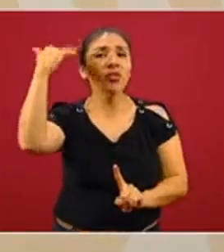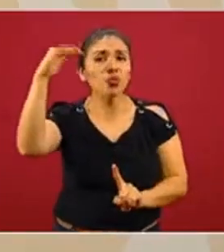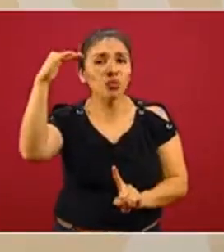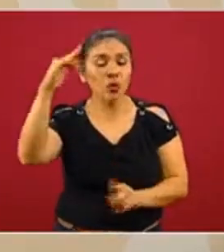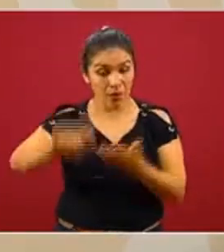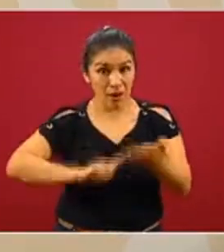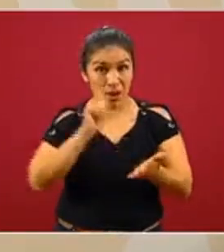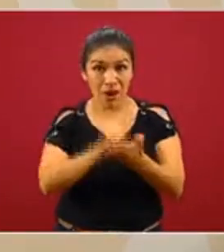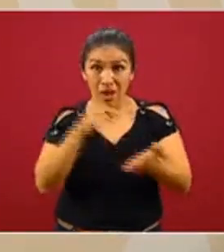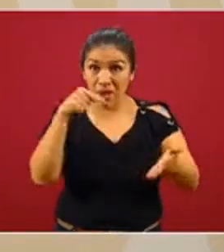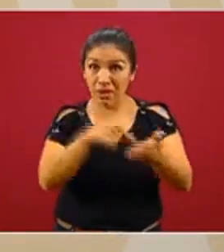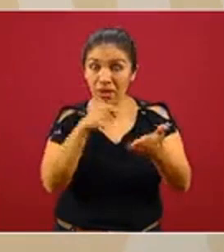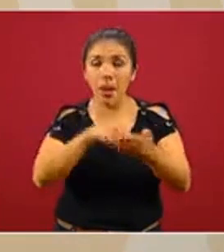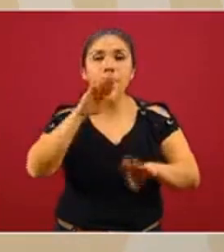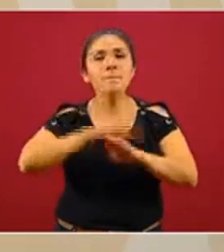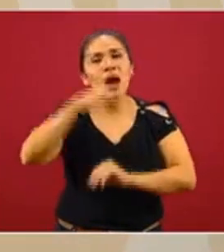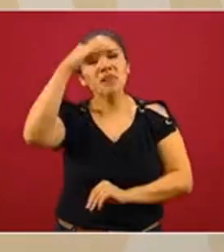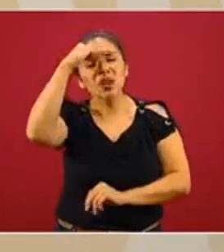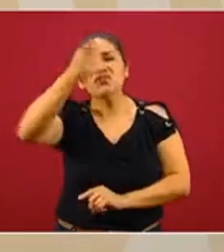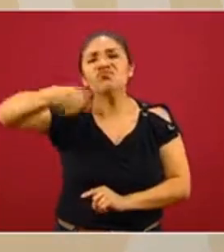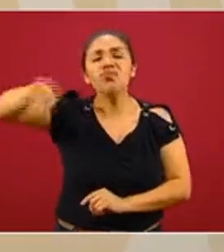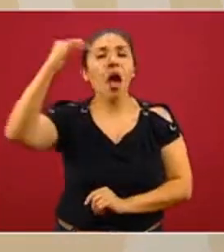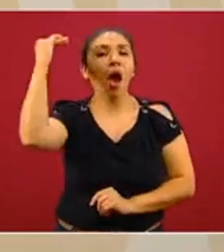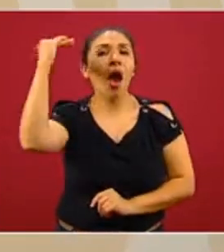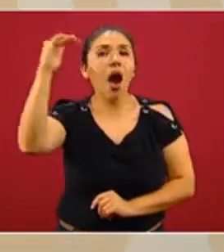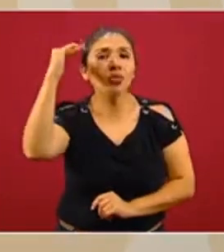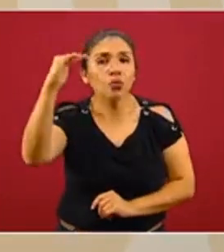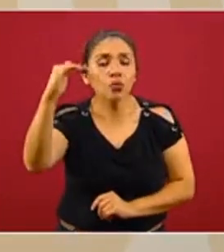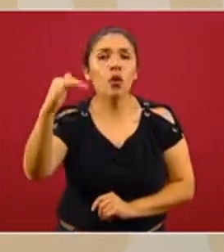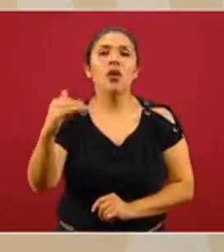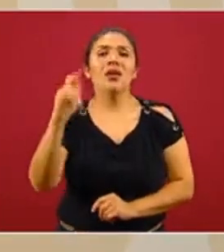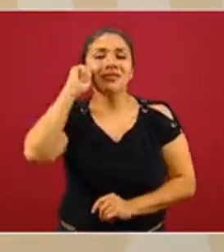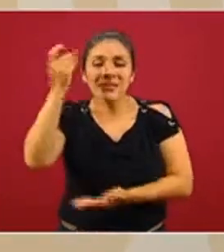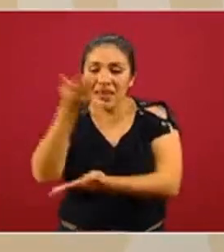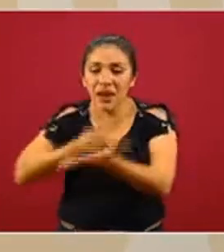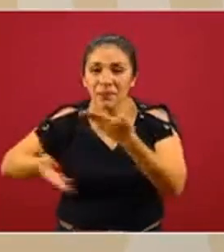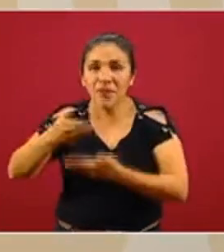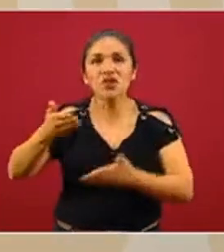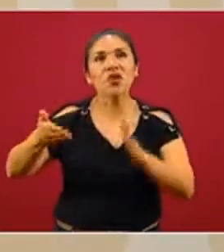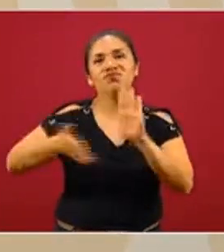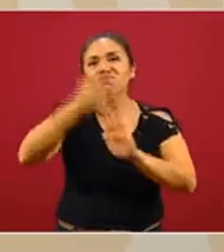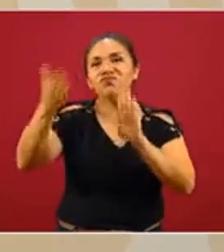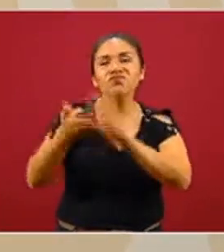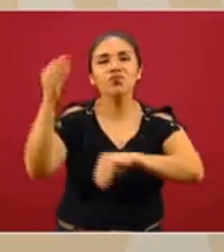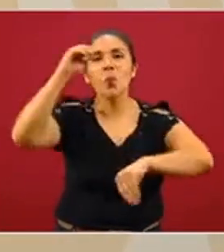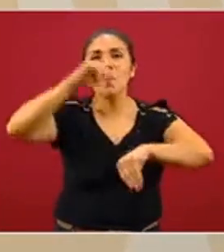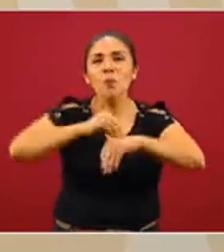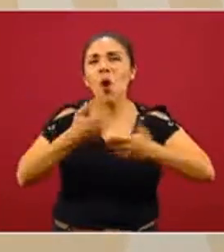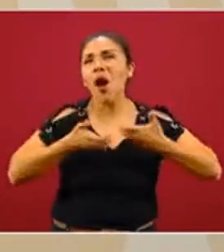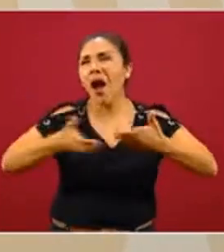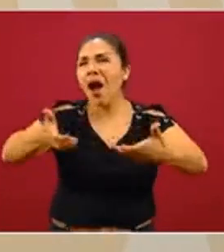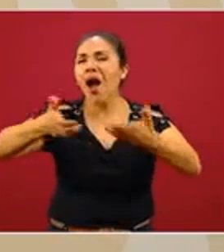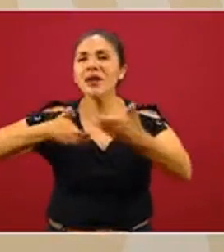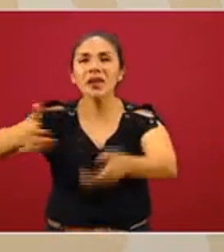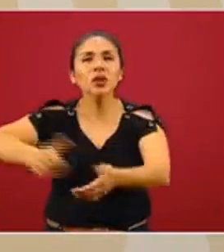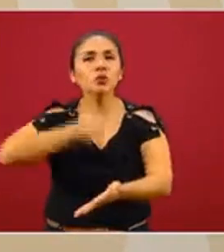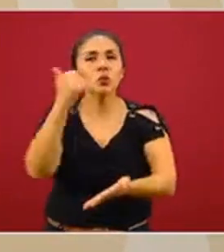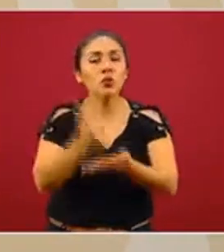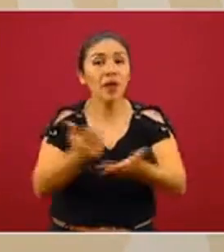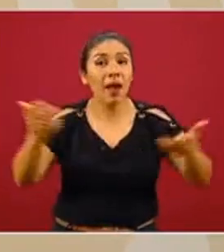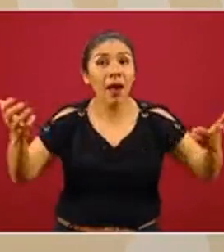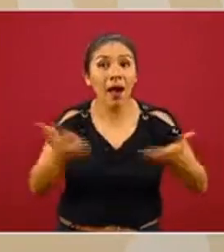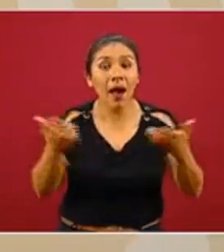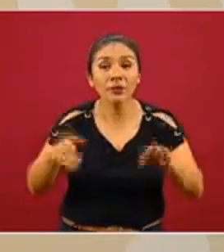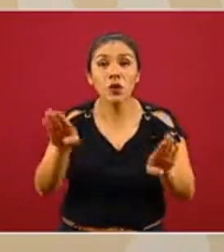legislación ha estado pensada para la población adulta, los servicios públicos, la infraestructura urbana, la acción del